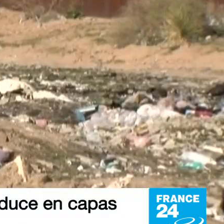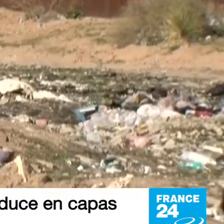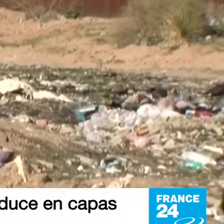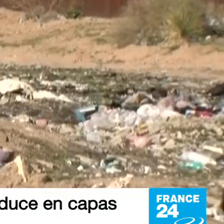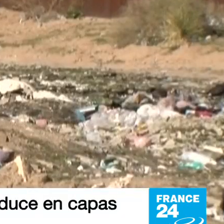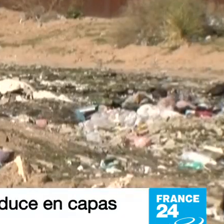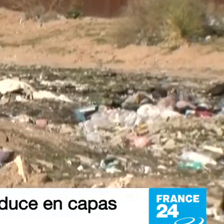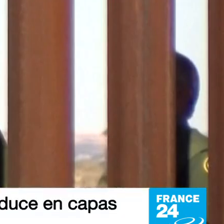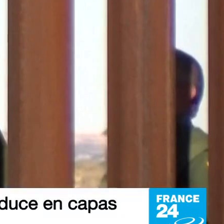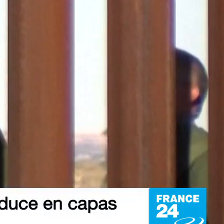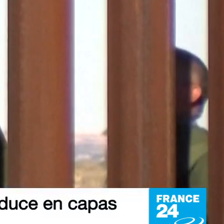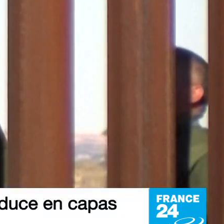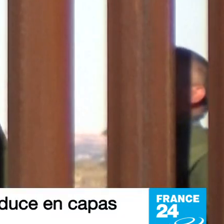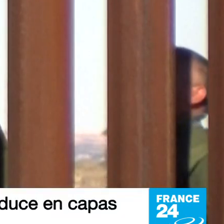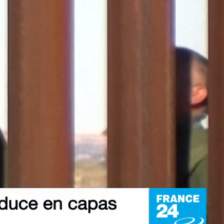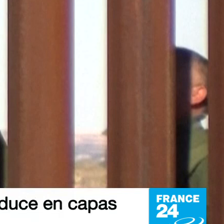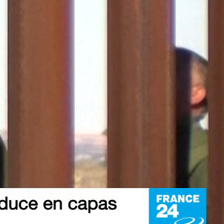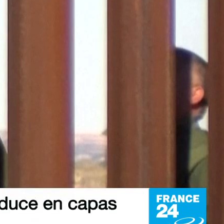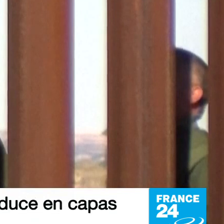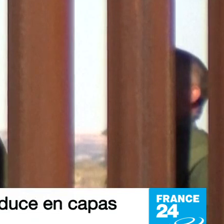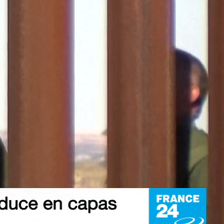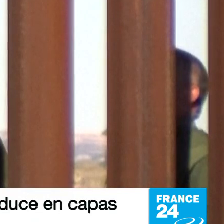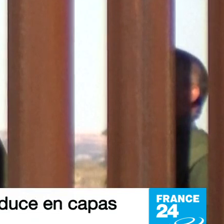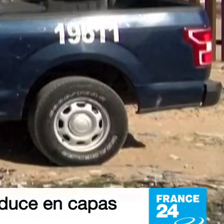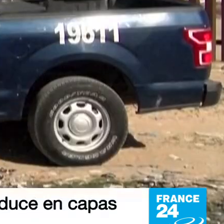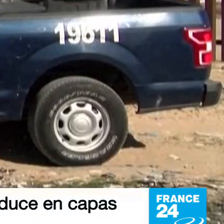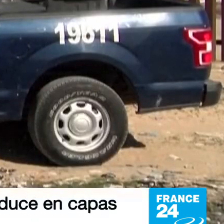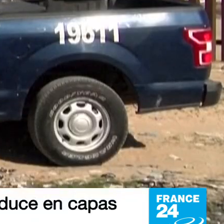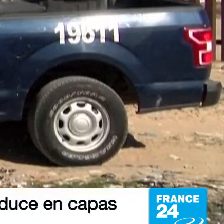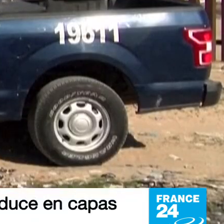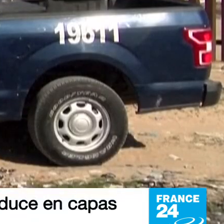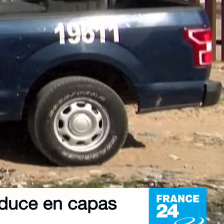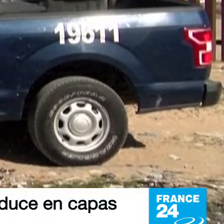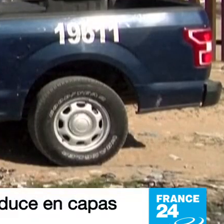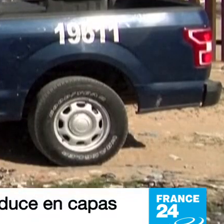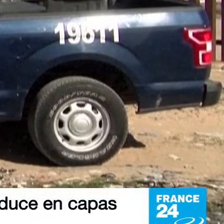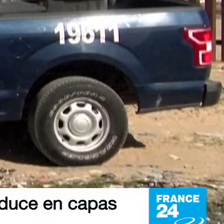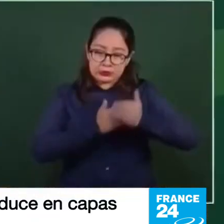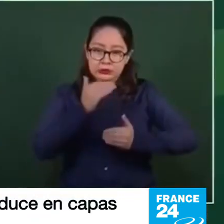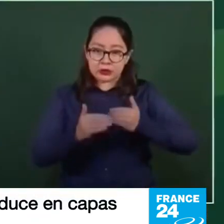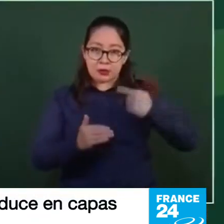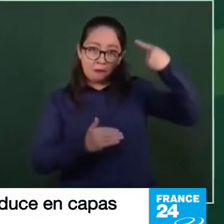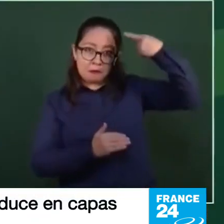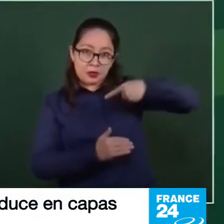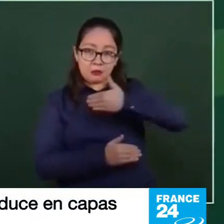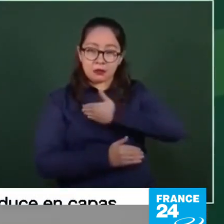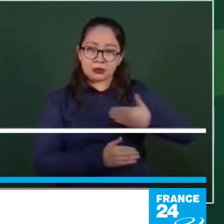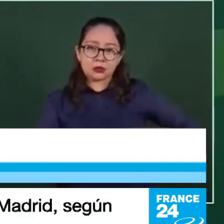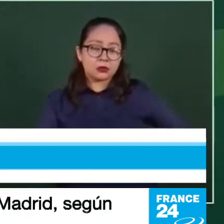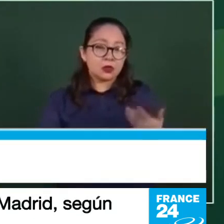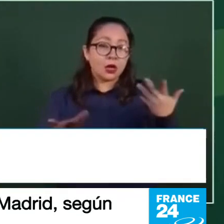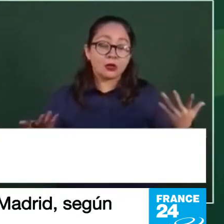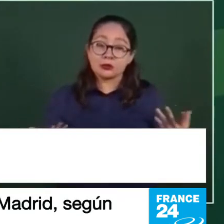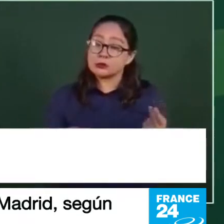ya advirtió que busca que ese programa de ayuda, por lo menos con esa perspectiva militar, llegue a su fin. Tiene que haber